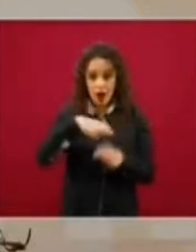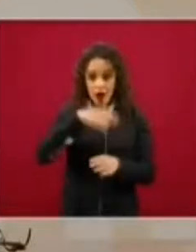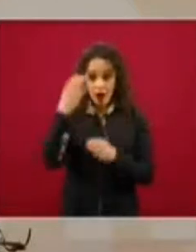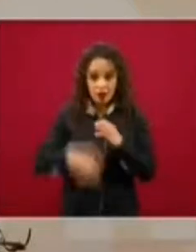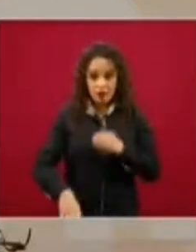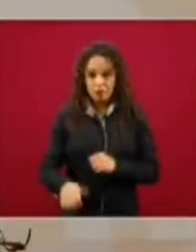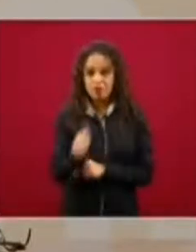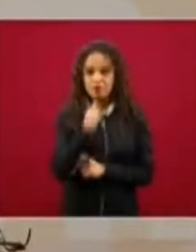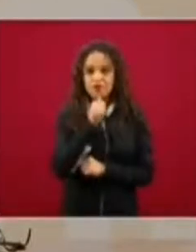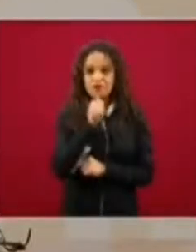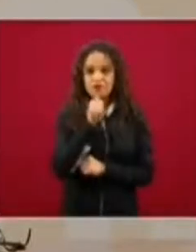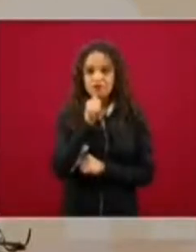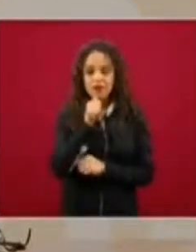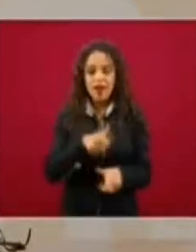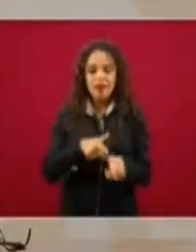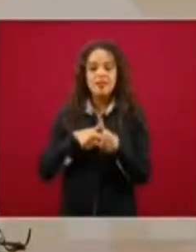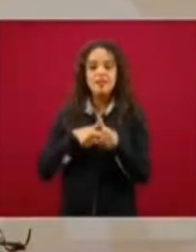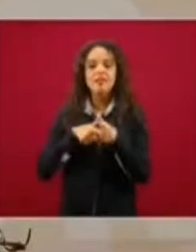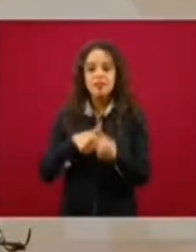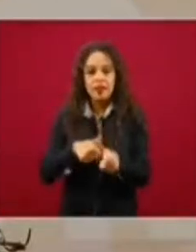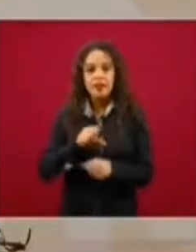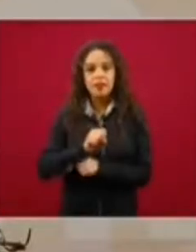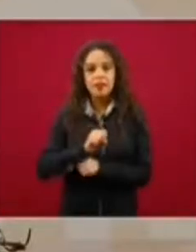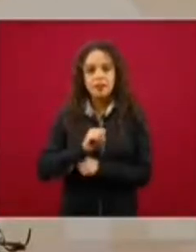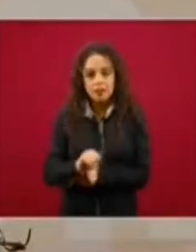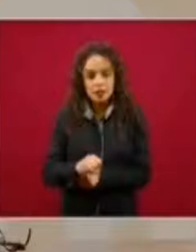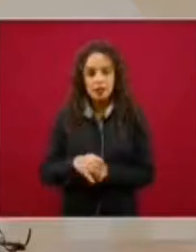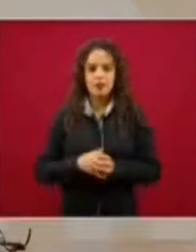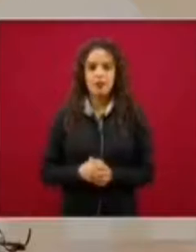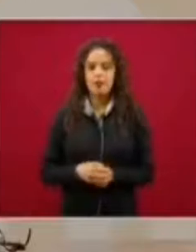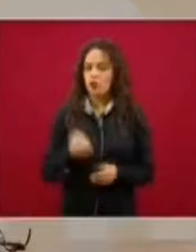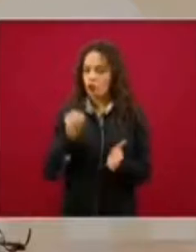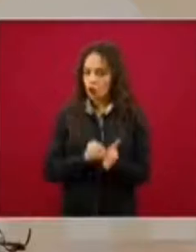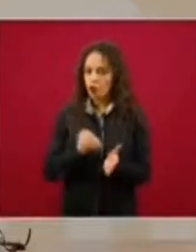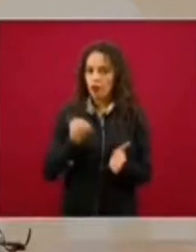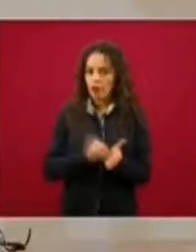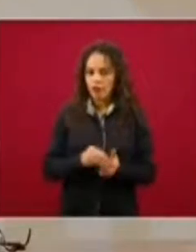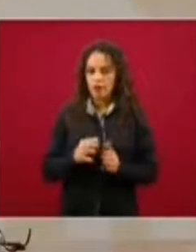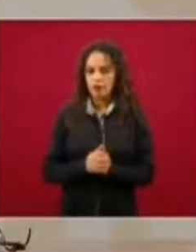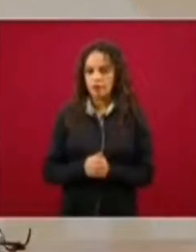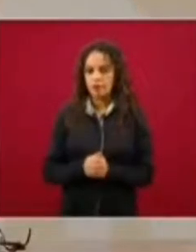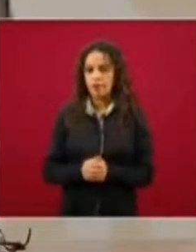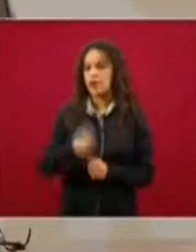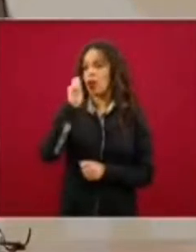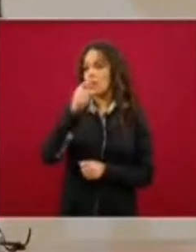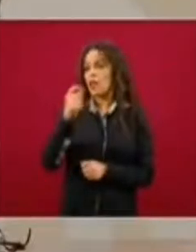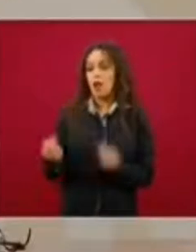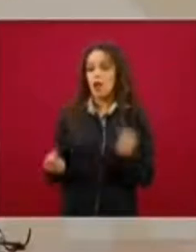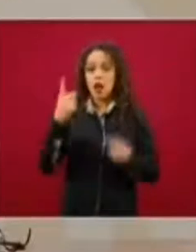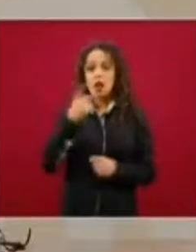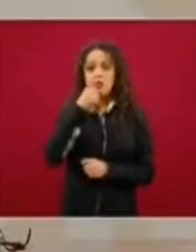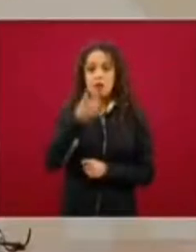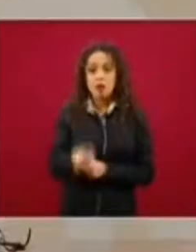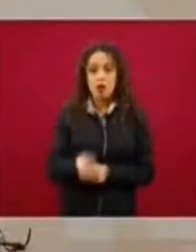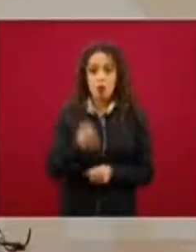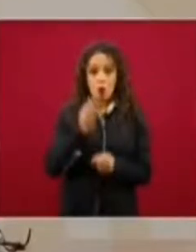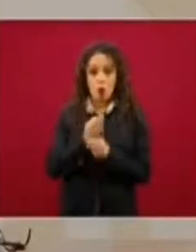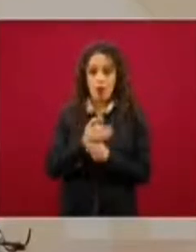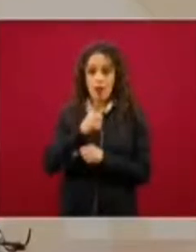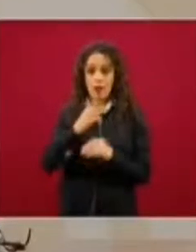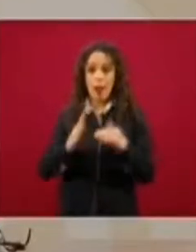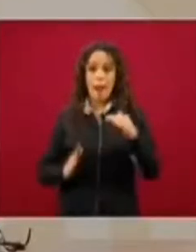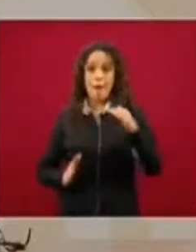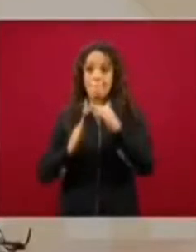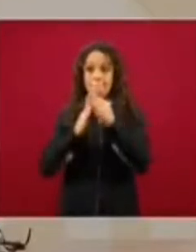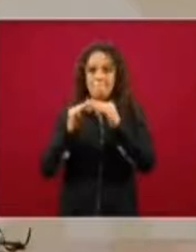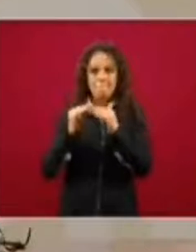sigue. Y efectivamente, alguien mencionó que está en el máximo nivel. Fui yo. La epidemia